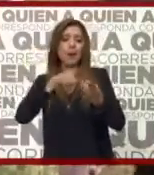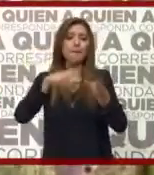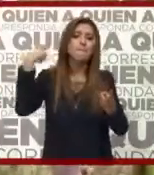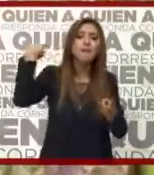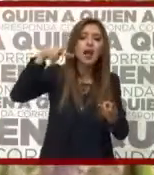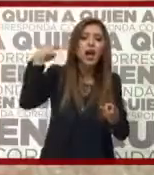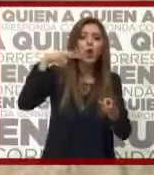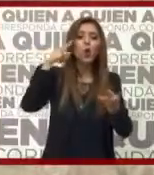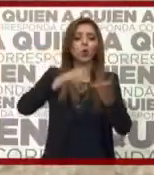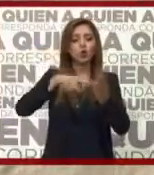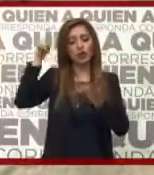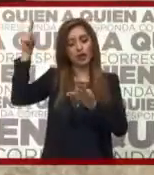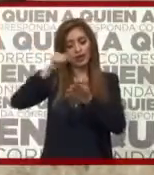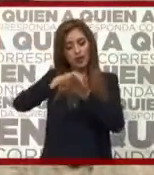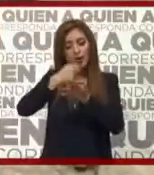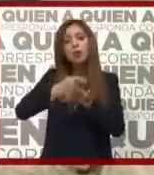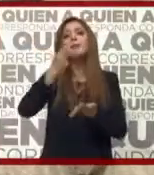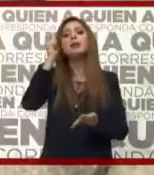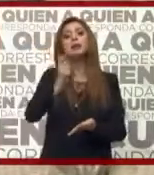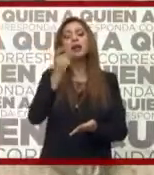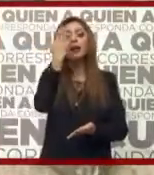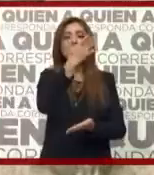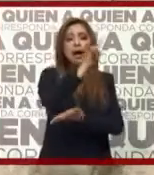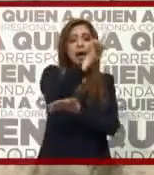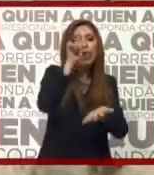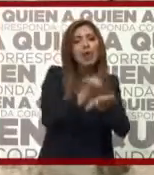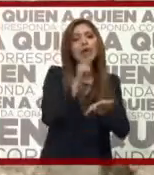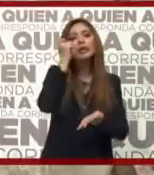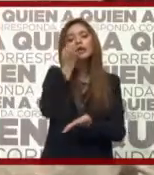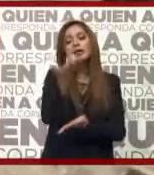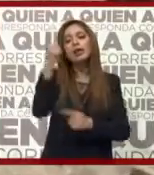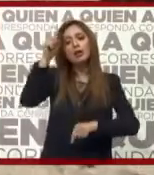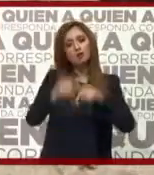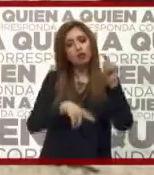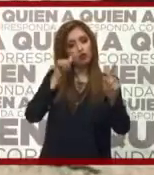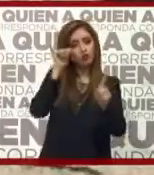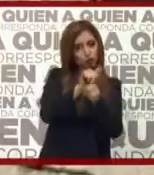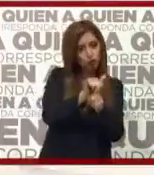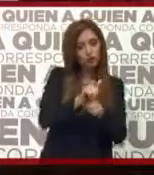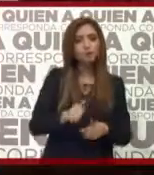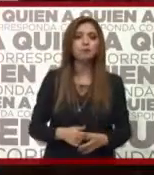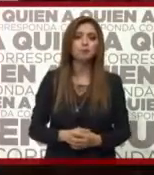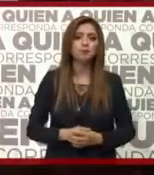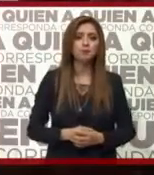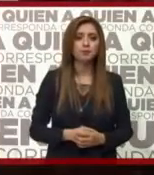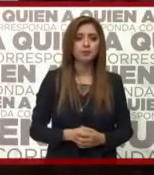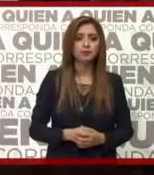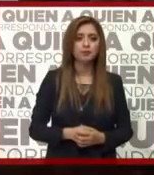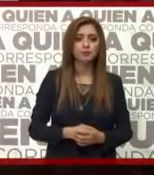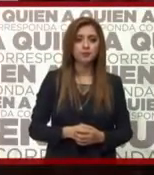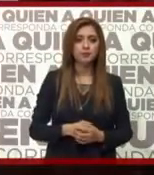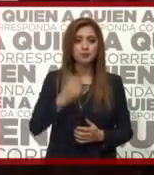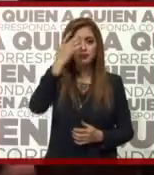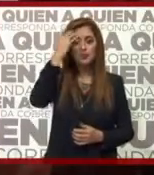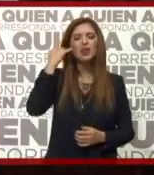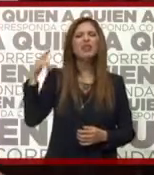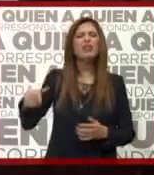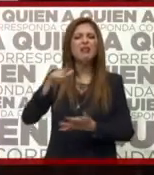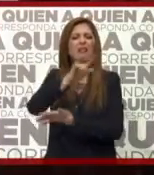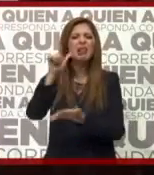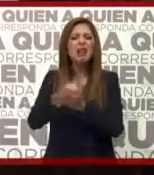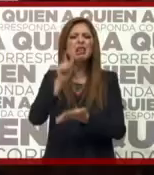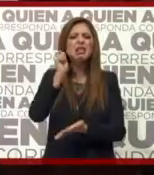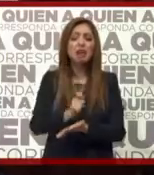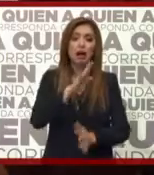que tienen leyes que sólo buscan prevenir el acoso escolar estas leyes no son positivas es decir lo